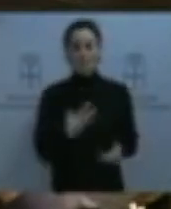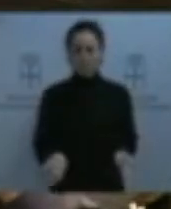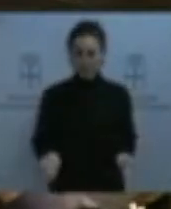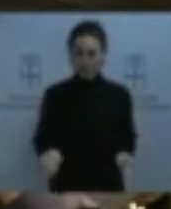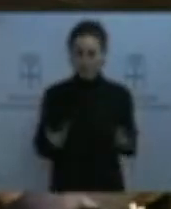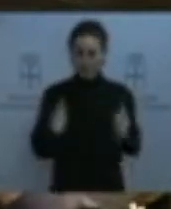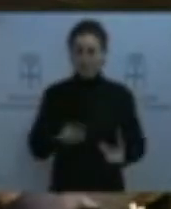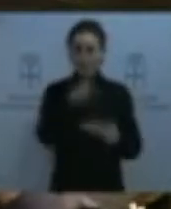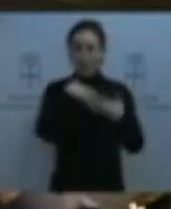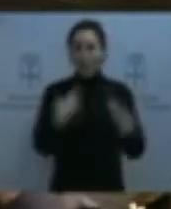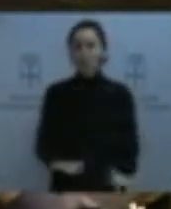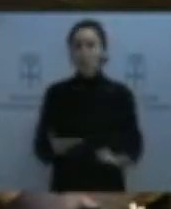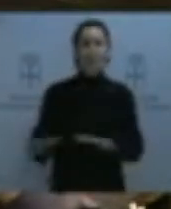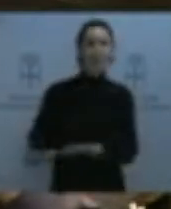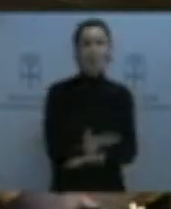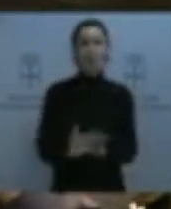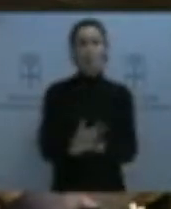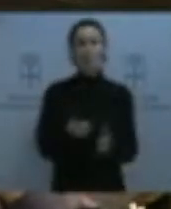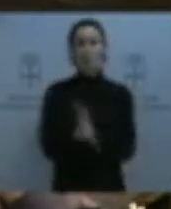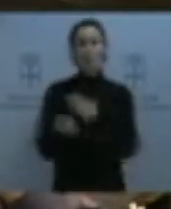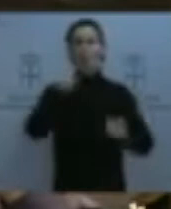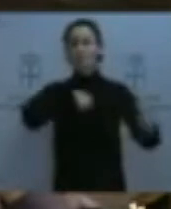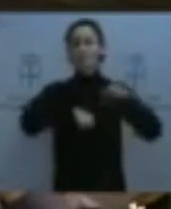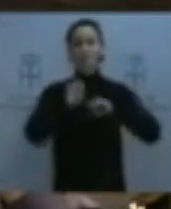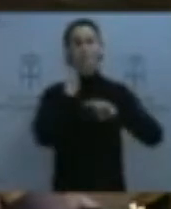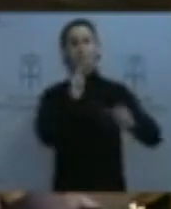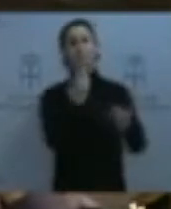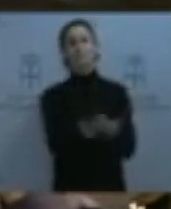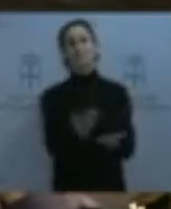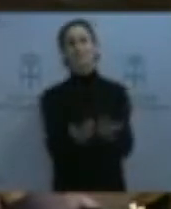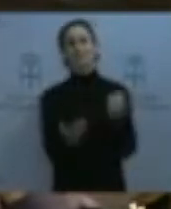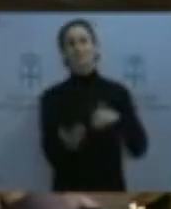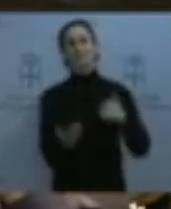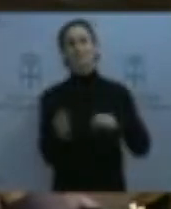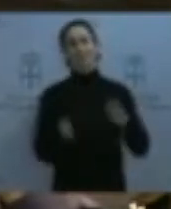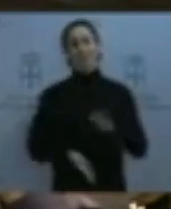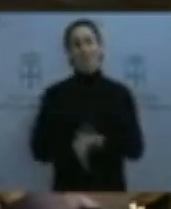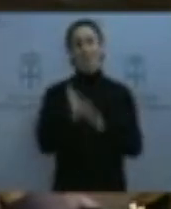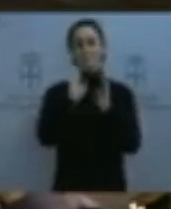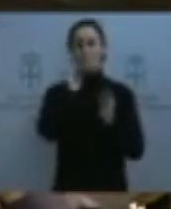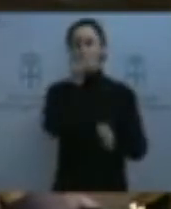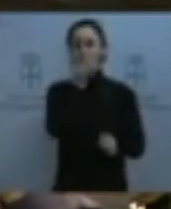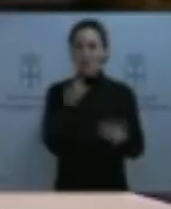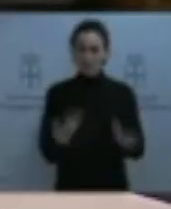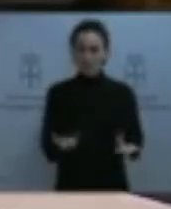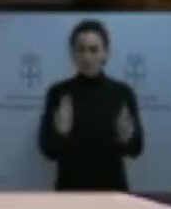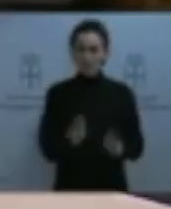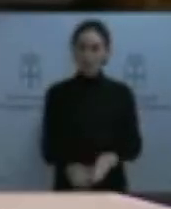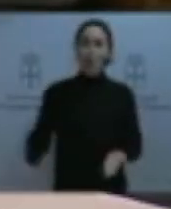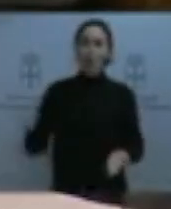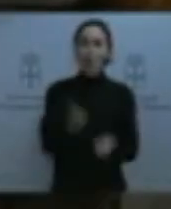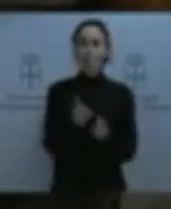este momento y en todos, pero es una actitud que vemos de forma continuada. Por lo tanto, insisto en la